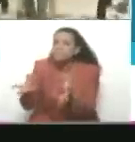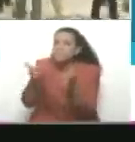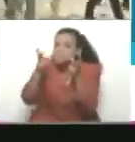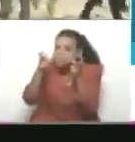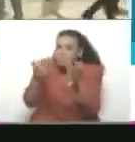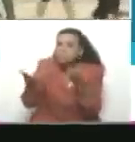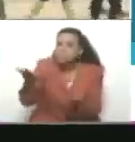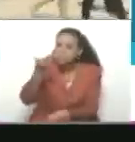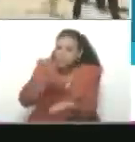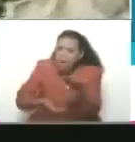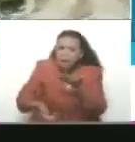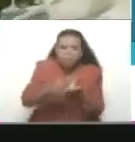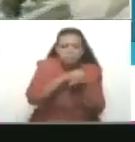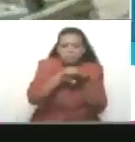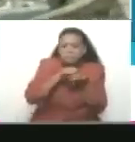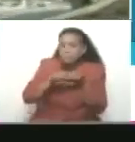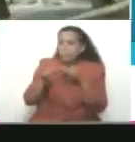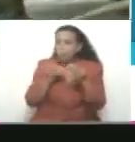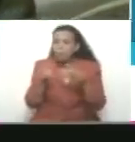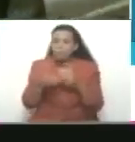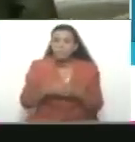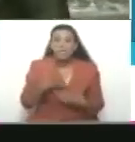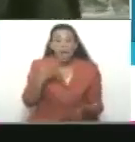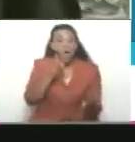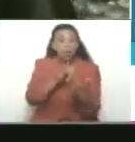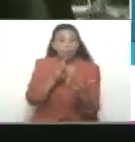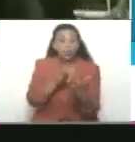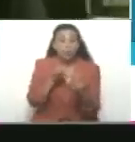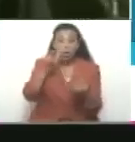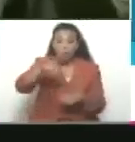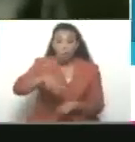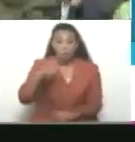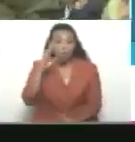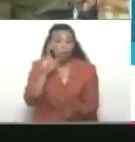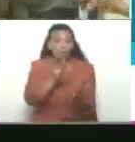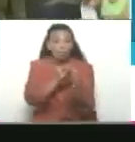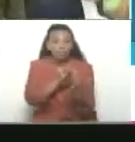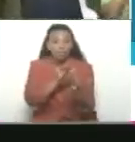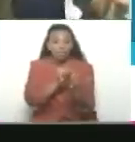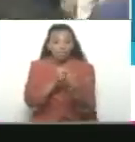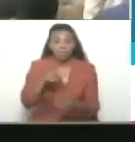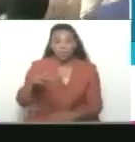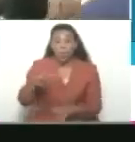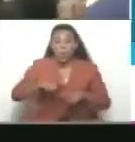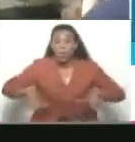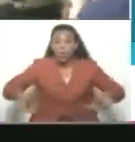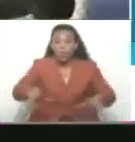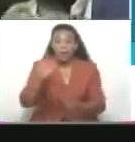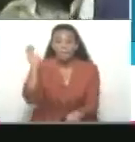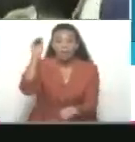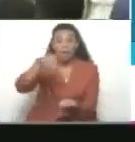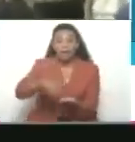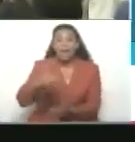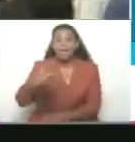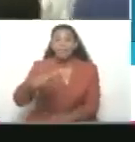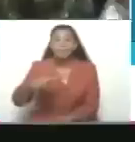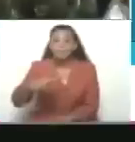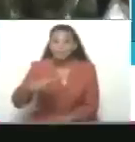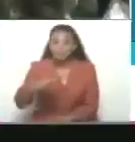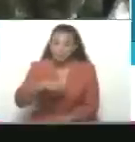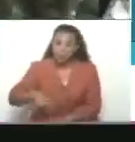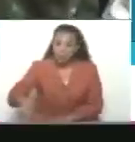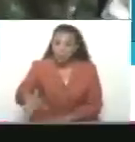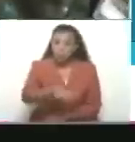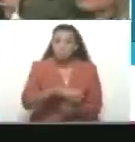recuperar tejería quiero hacer un pase quiero hacer dos pases ahorita a tejería porque me